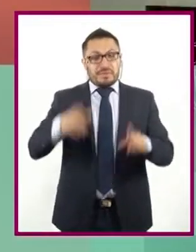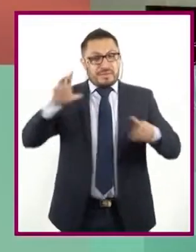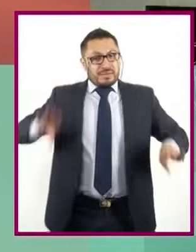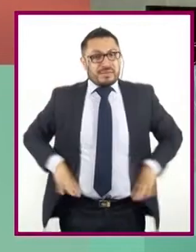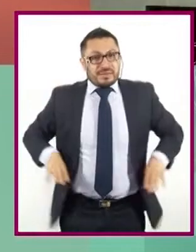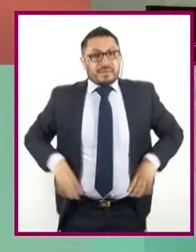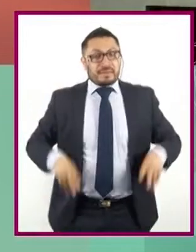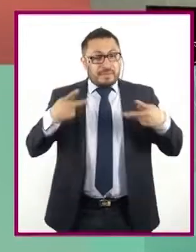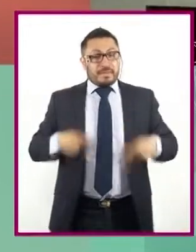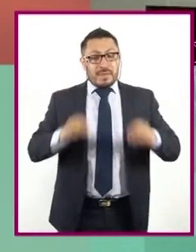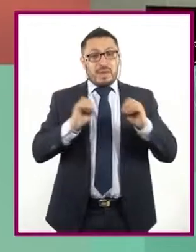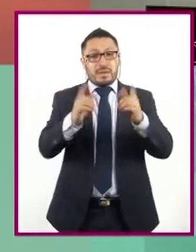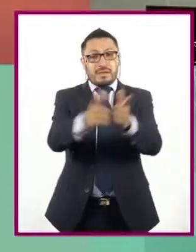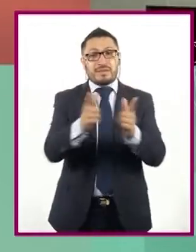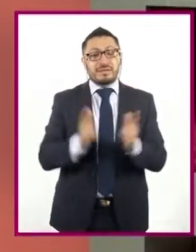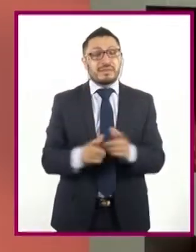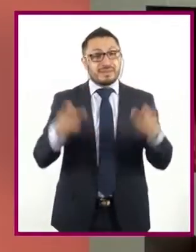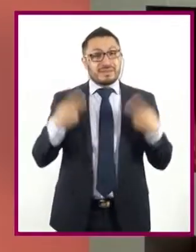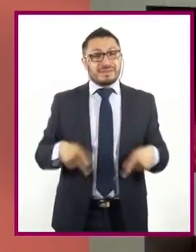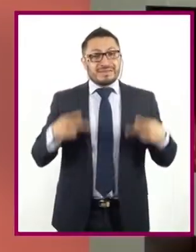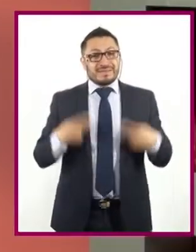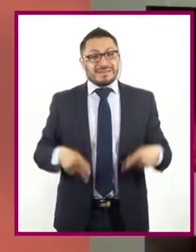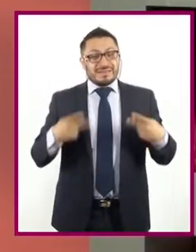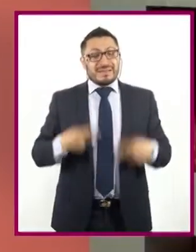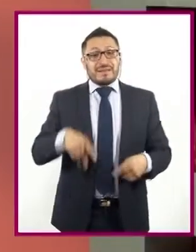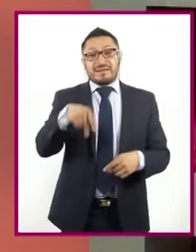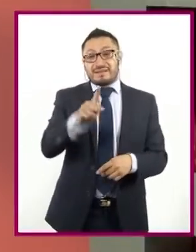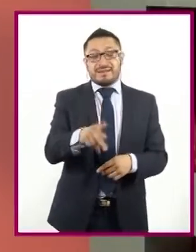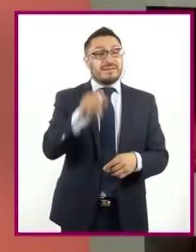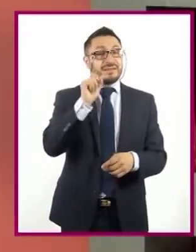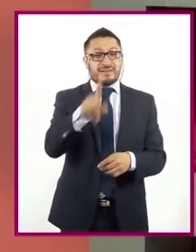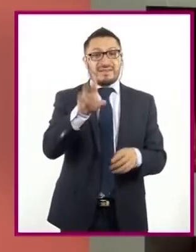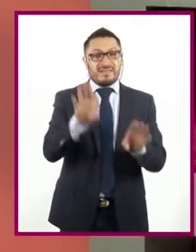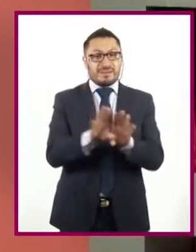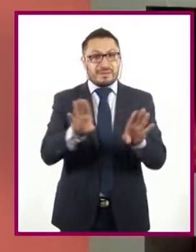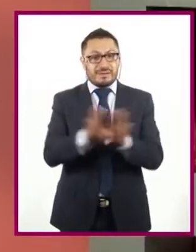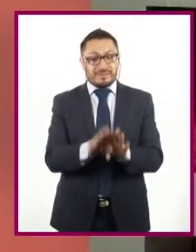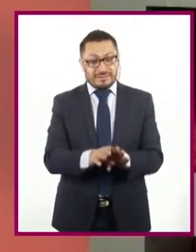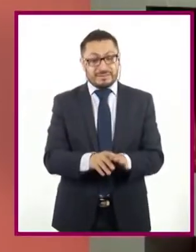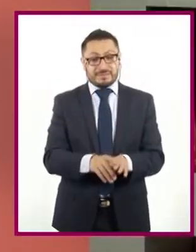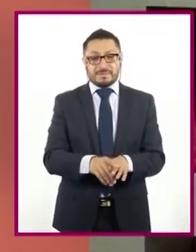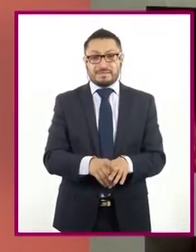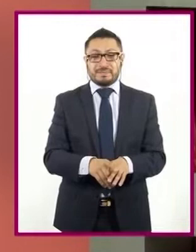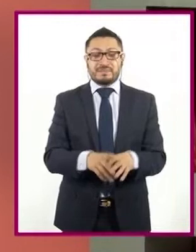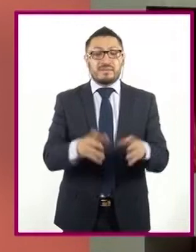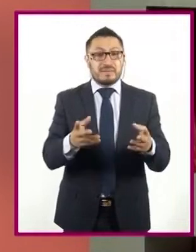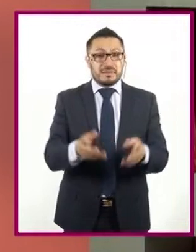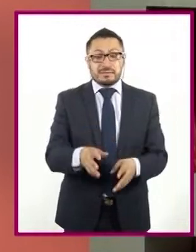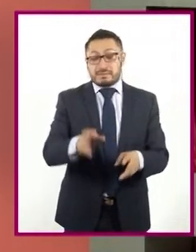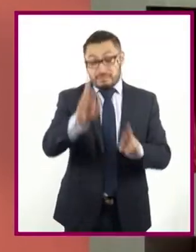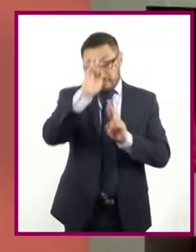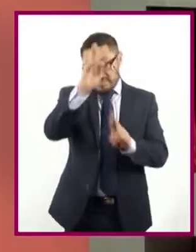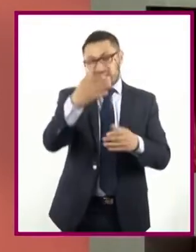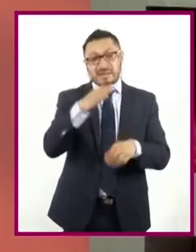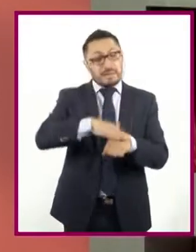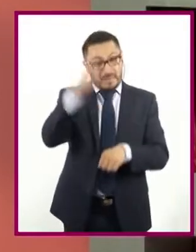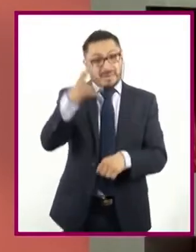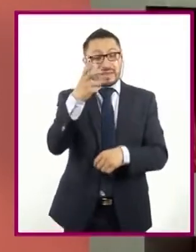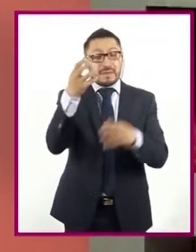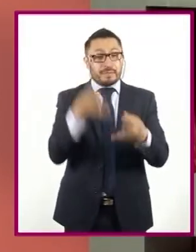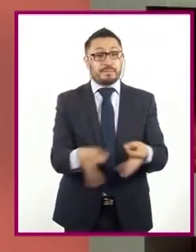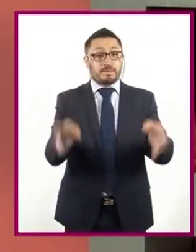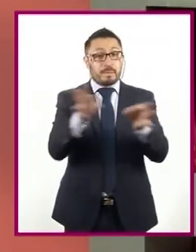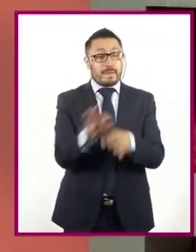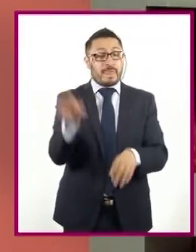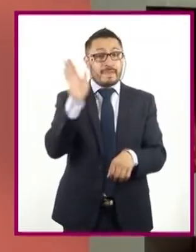o grupo de personas, pero además tener la debida consideración. Algo fundamental,